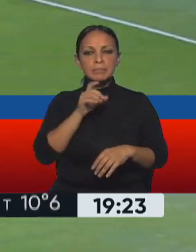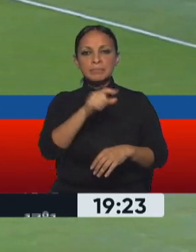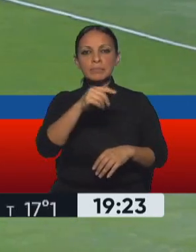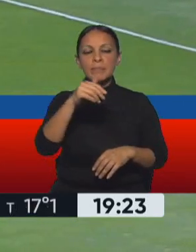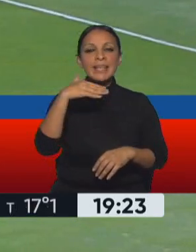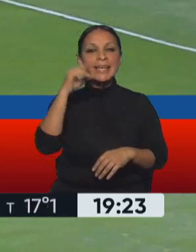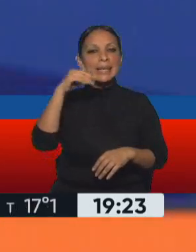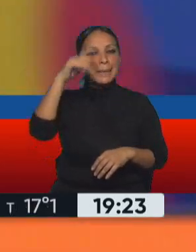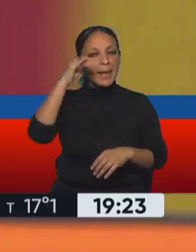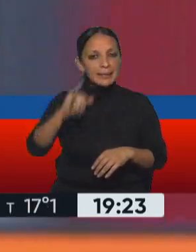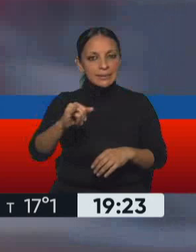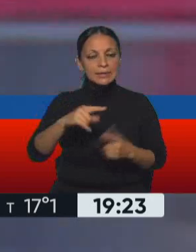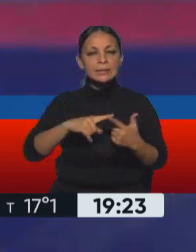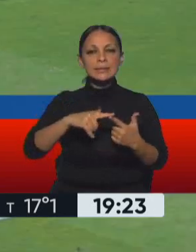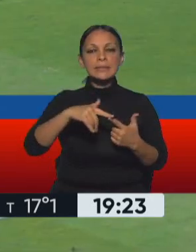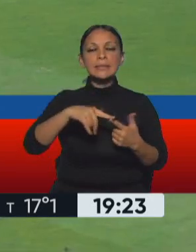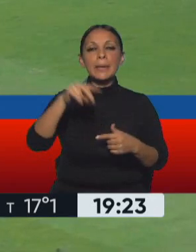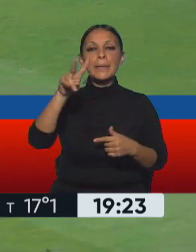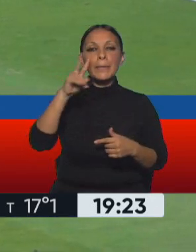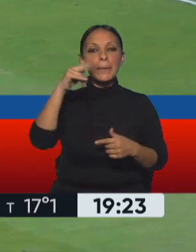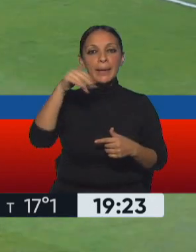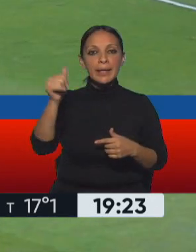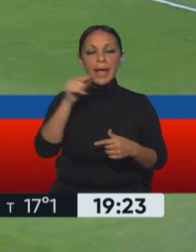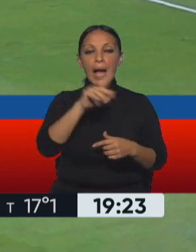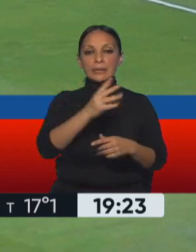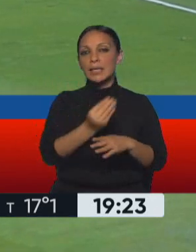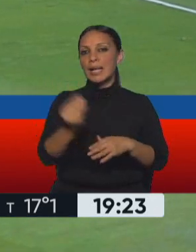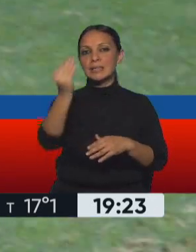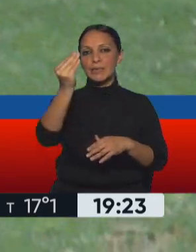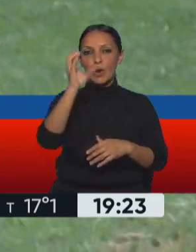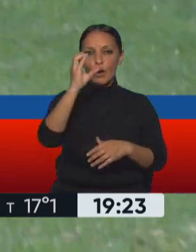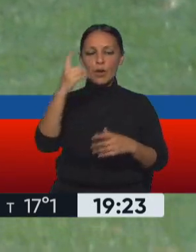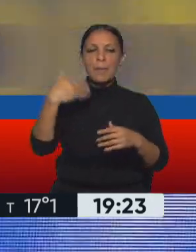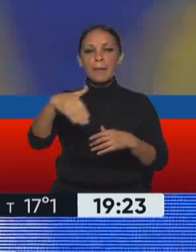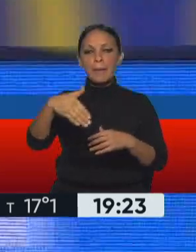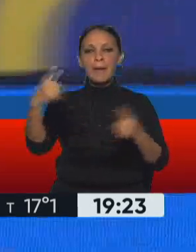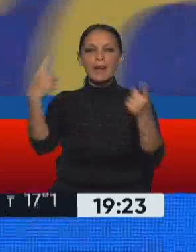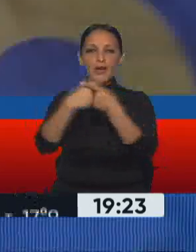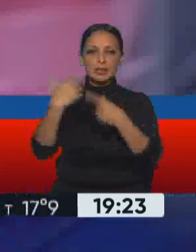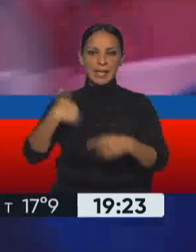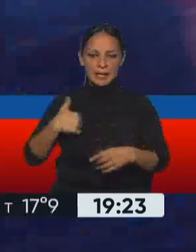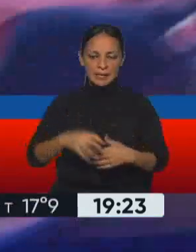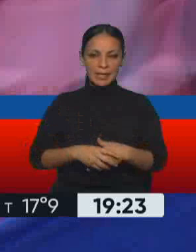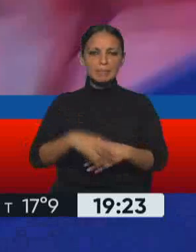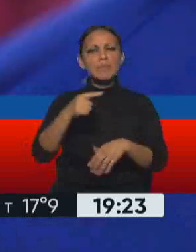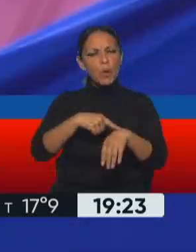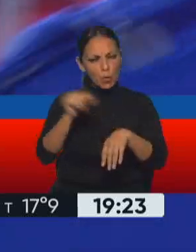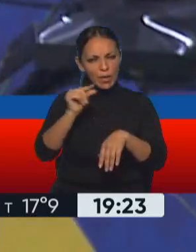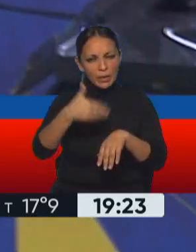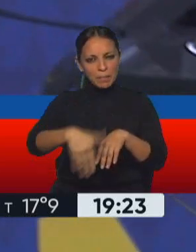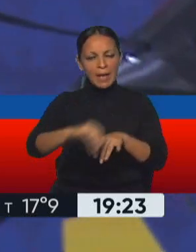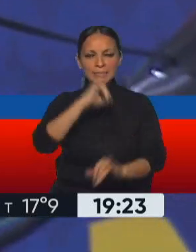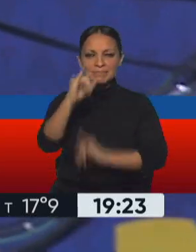Matías Viña, para que Colombia sea el rival de la Argentina. Enseguida estaremos con todo el detalle, con toda